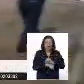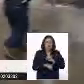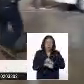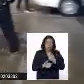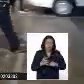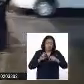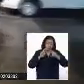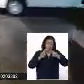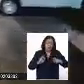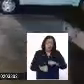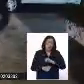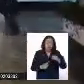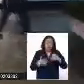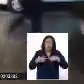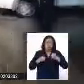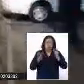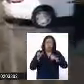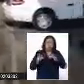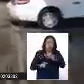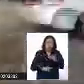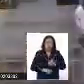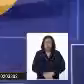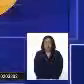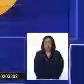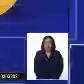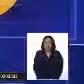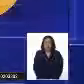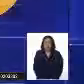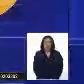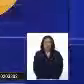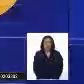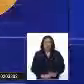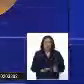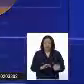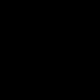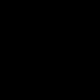por el delito contra la salud pública un comisario de la policía